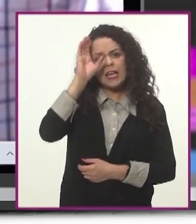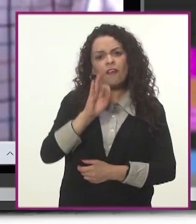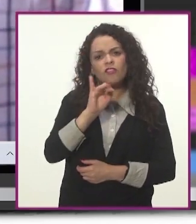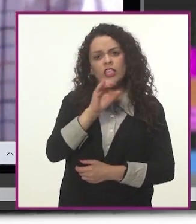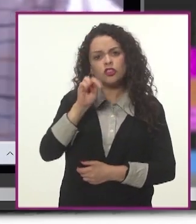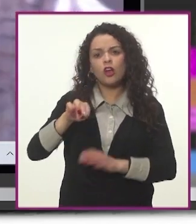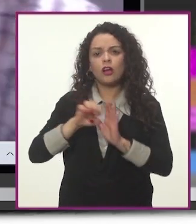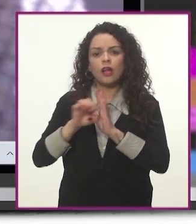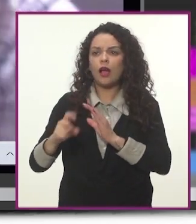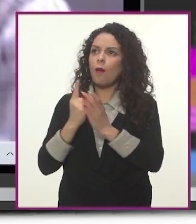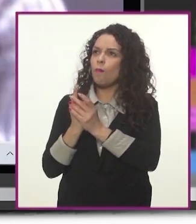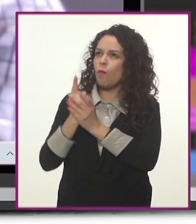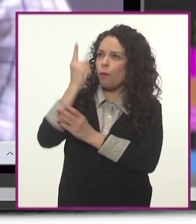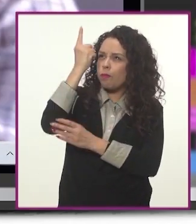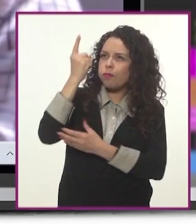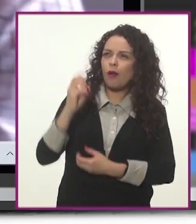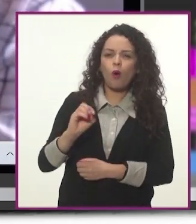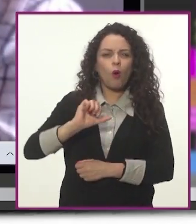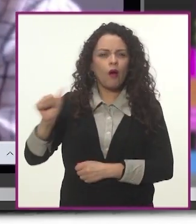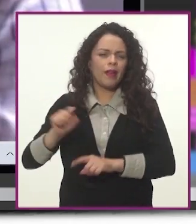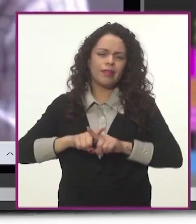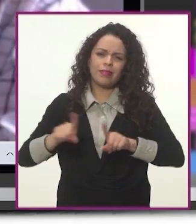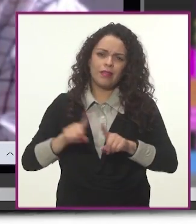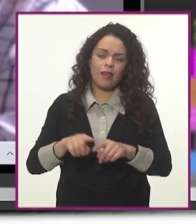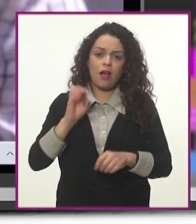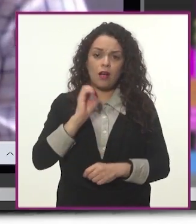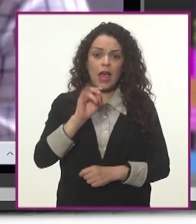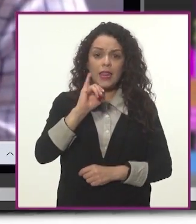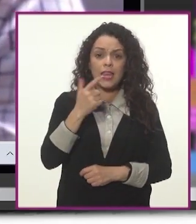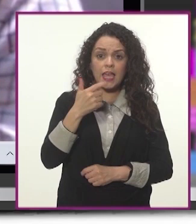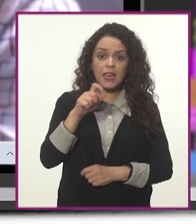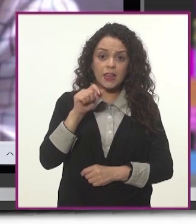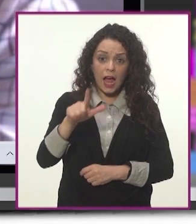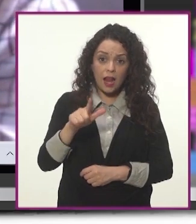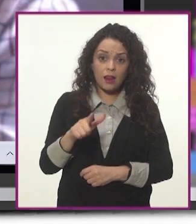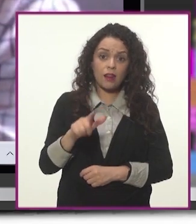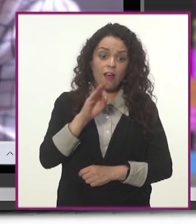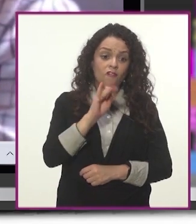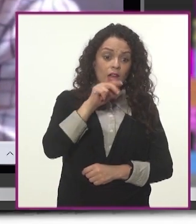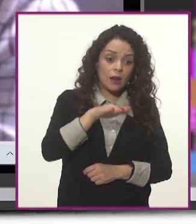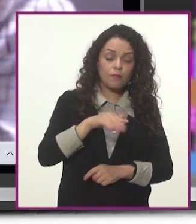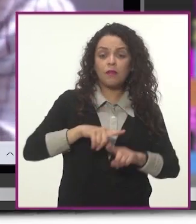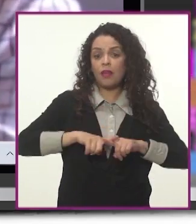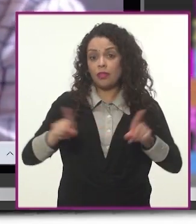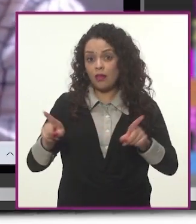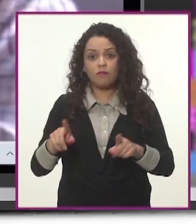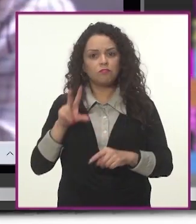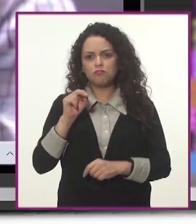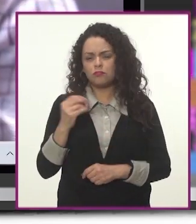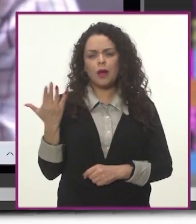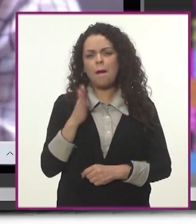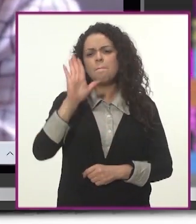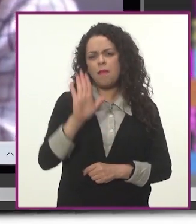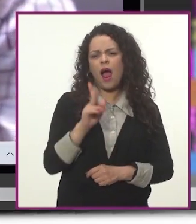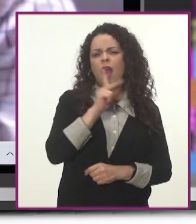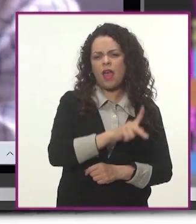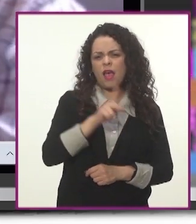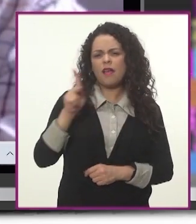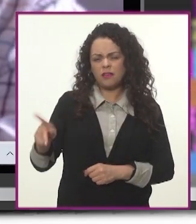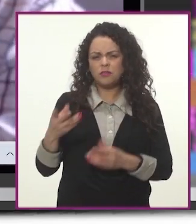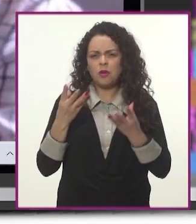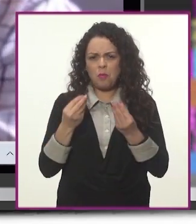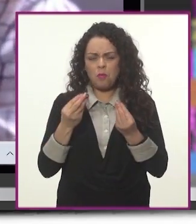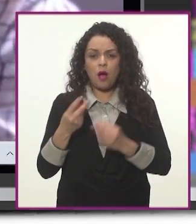y un biplano, ¿no? A editar en digital y editar en film, pero no hay tanta diferencia como la gente cree. Es mucho más parecido y de hecho hay